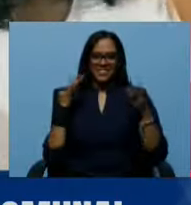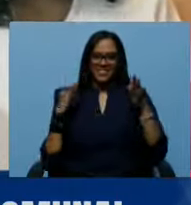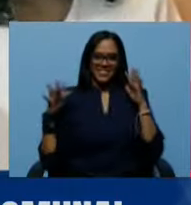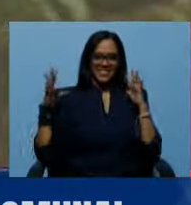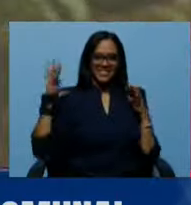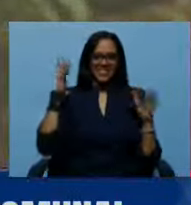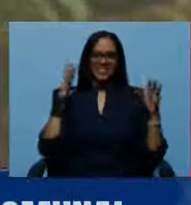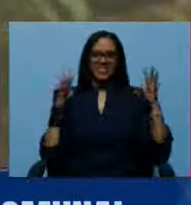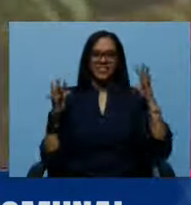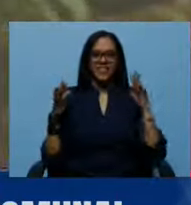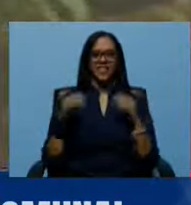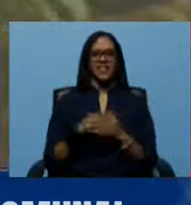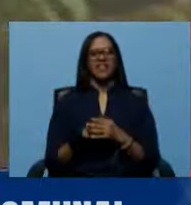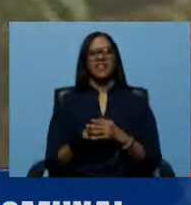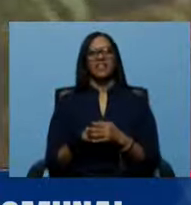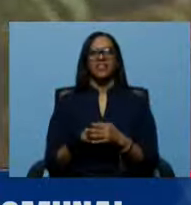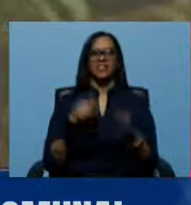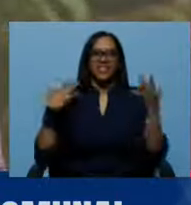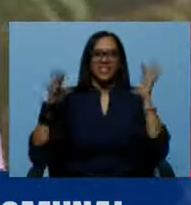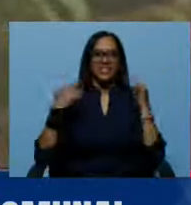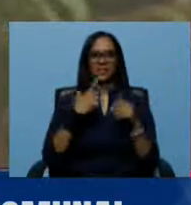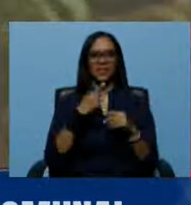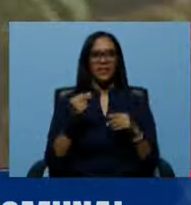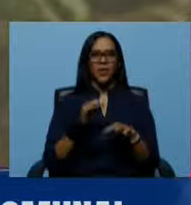No, la samba no, porque la samba es con